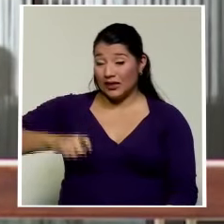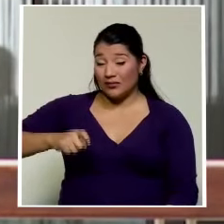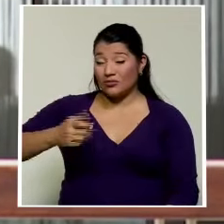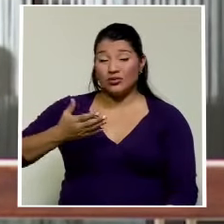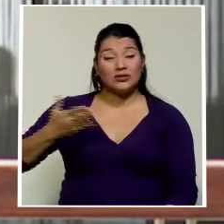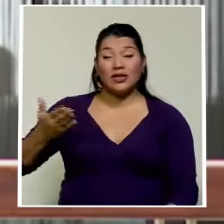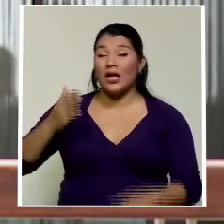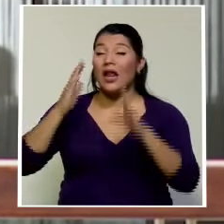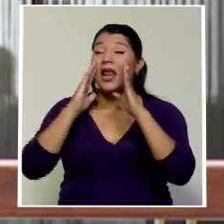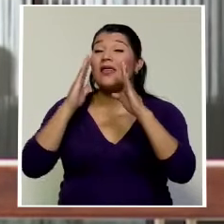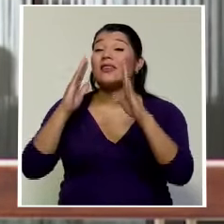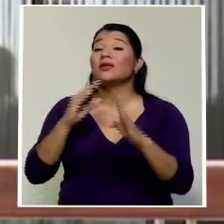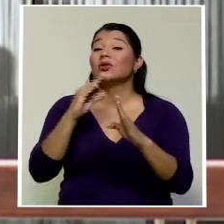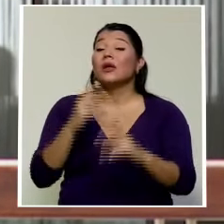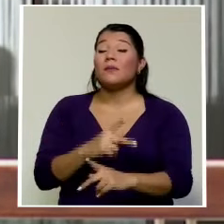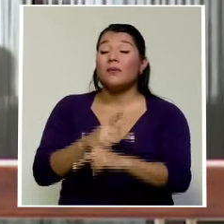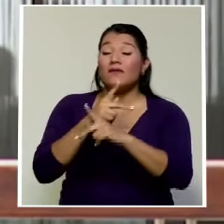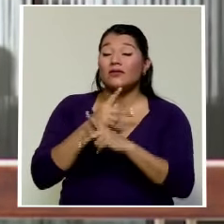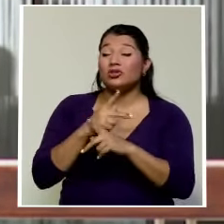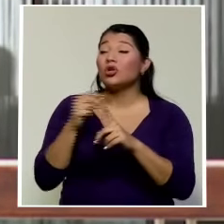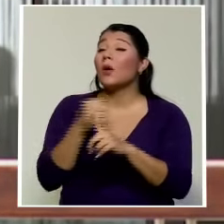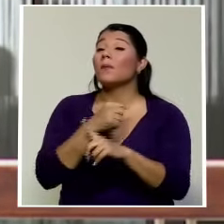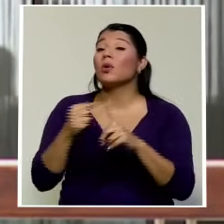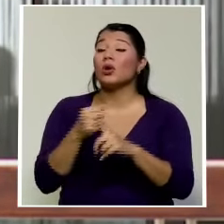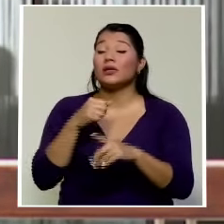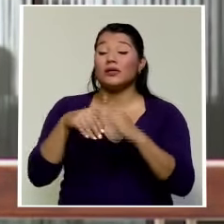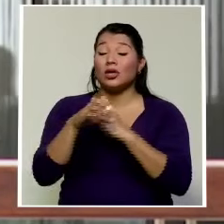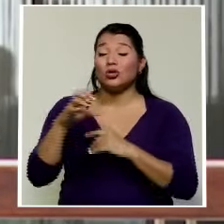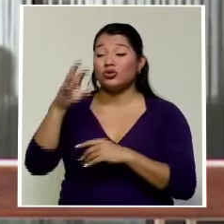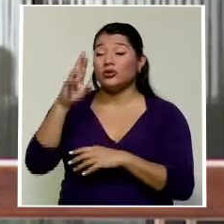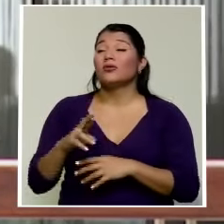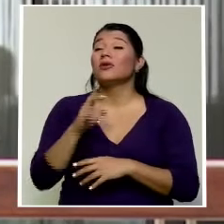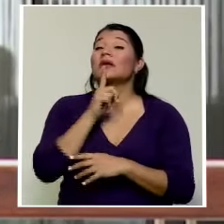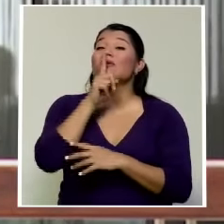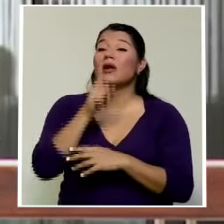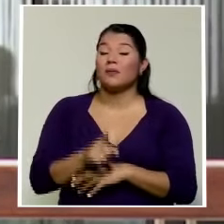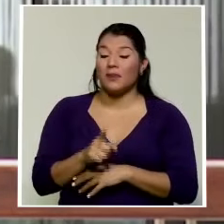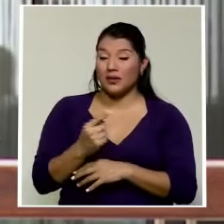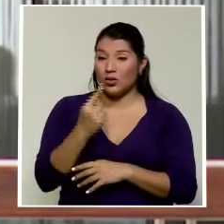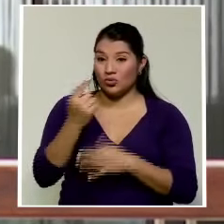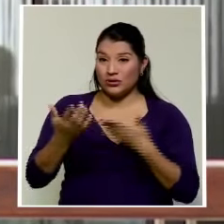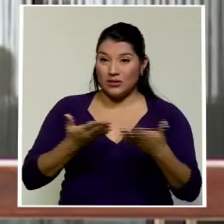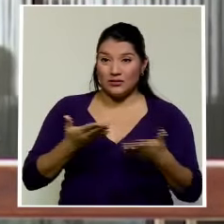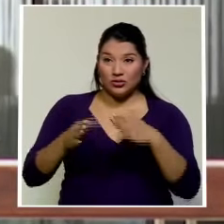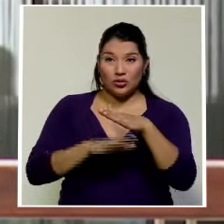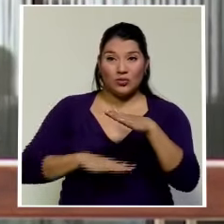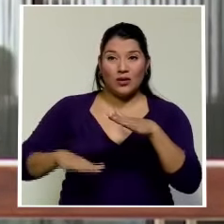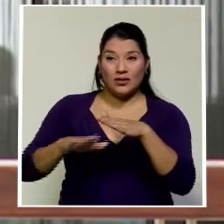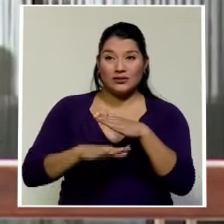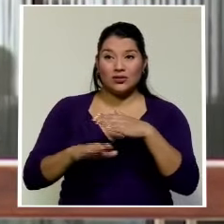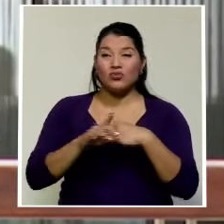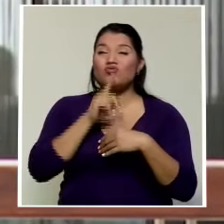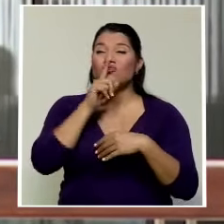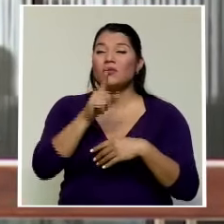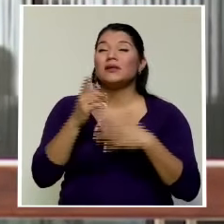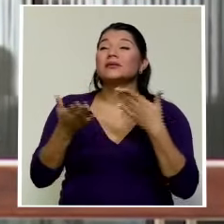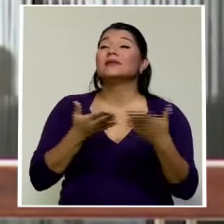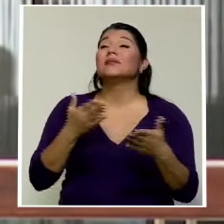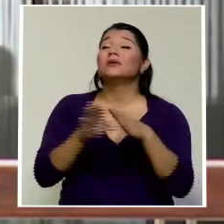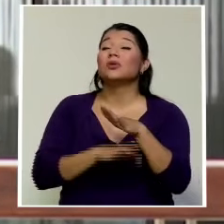la atención y la prevención de la violencia en este país sea un servicio esencial donde